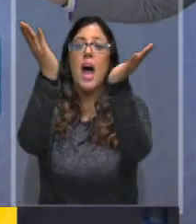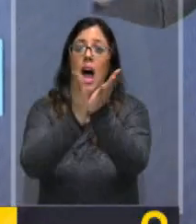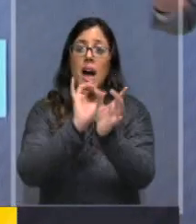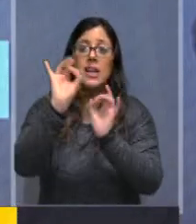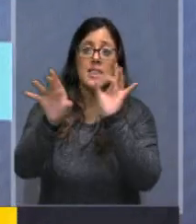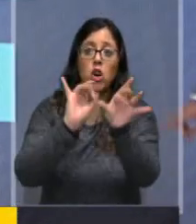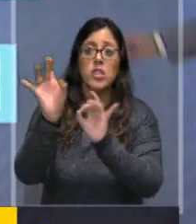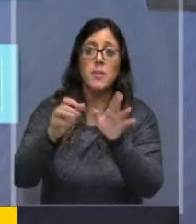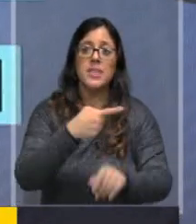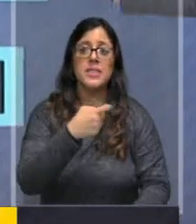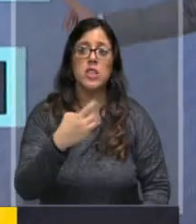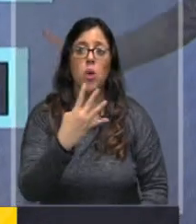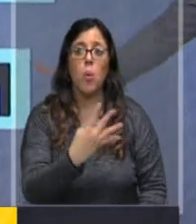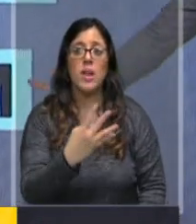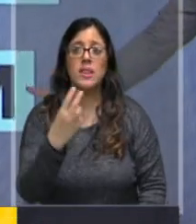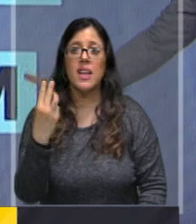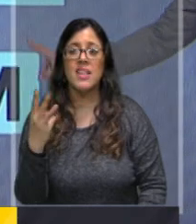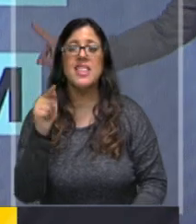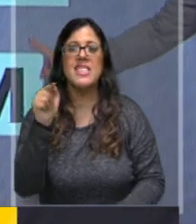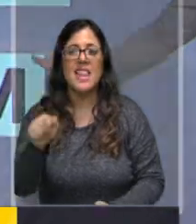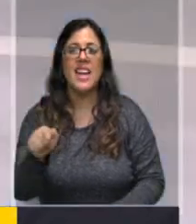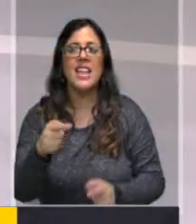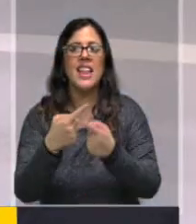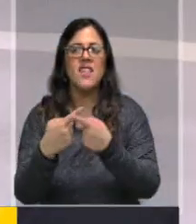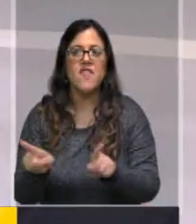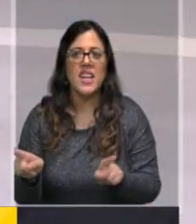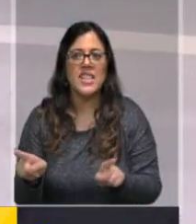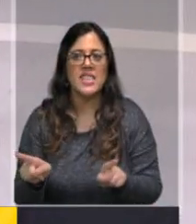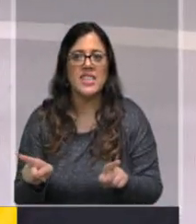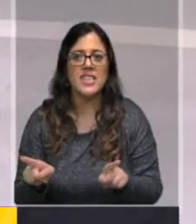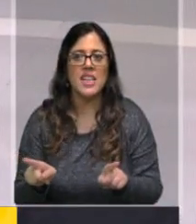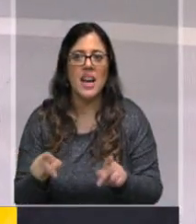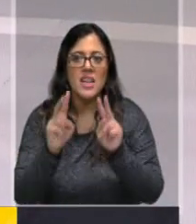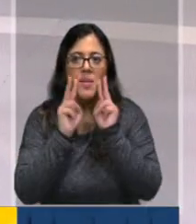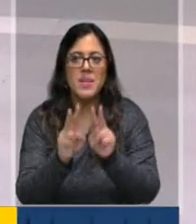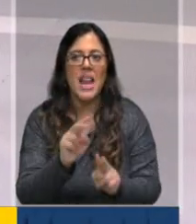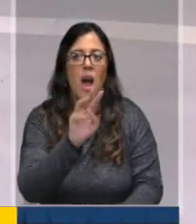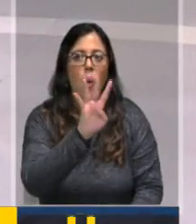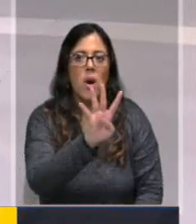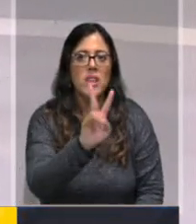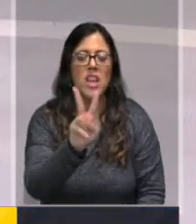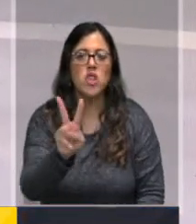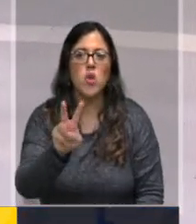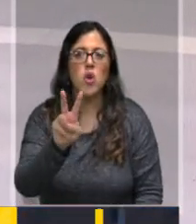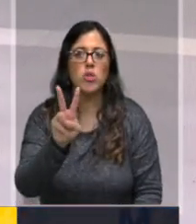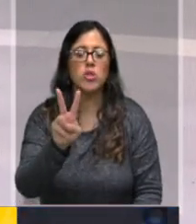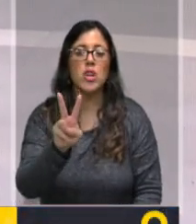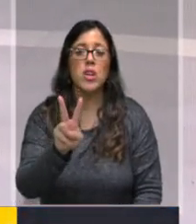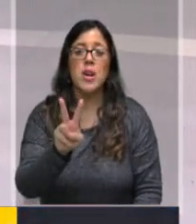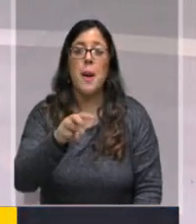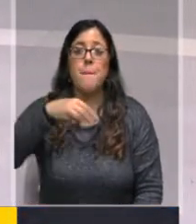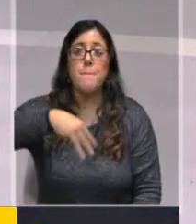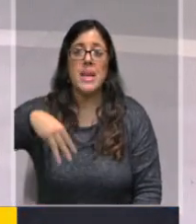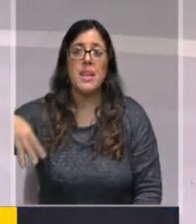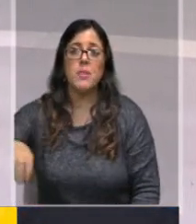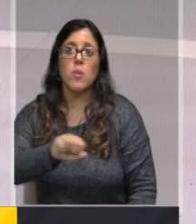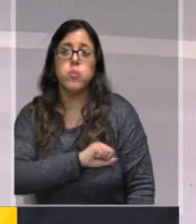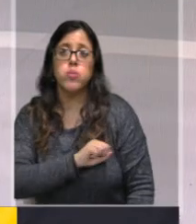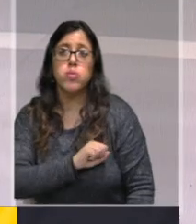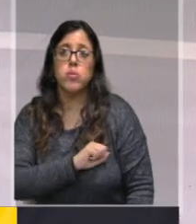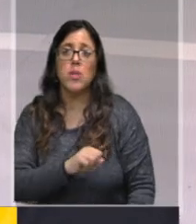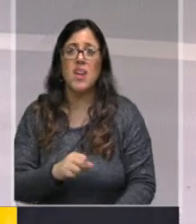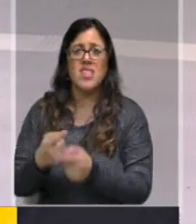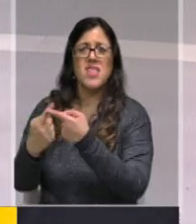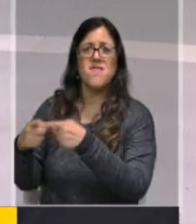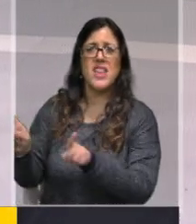1000, 143, y ahí está la diferencia. Esa es la comparación, ¿no? Mira la diferencia, 42 milímetros en el valle, al lado de 242, es decir,